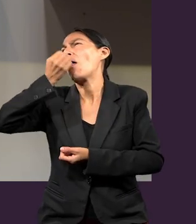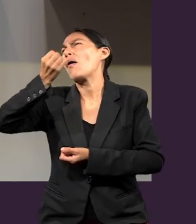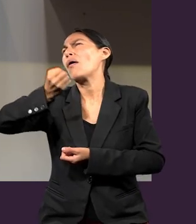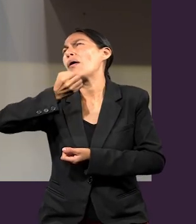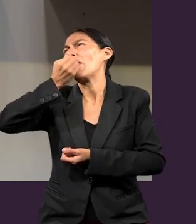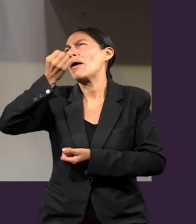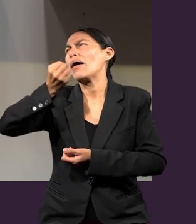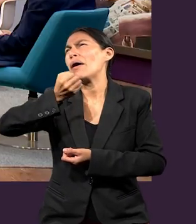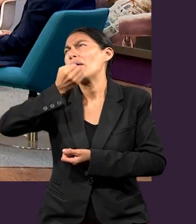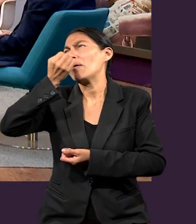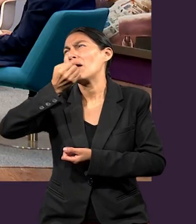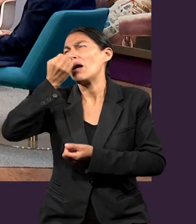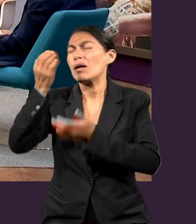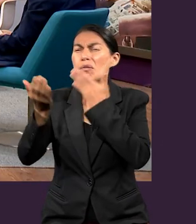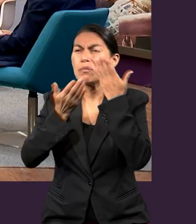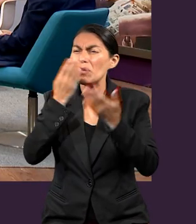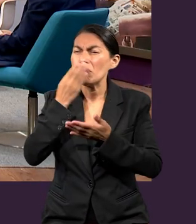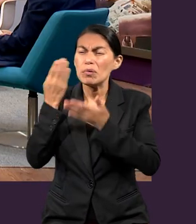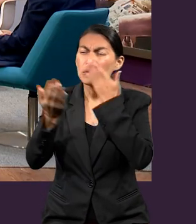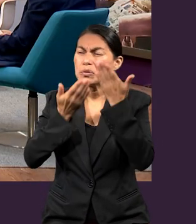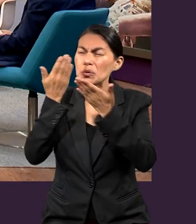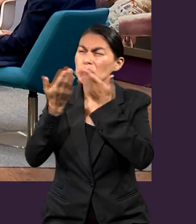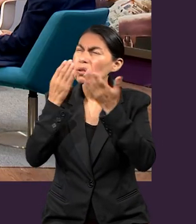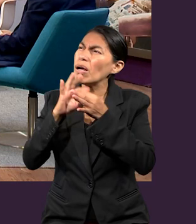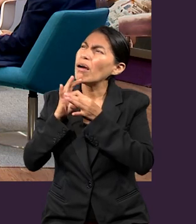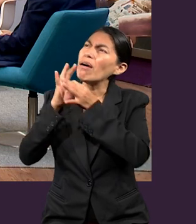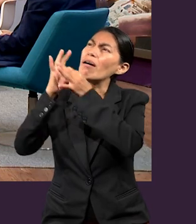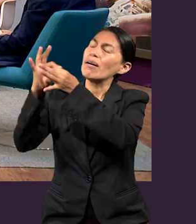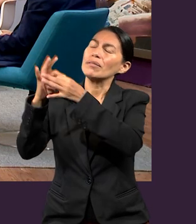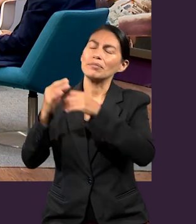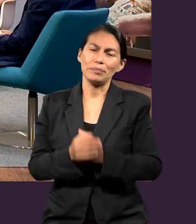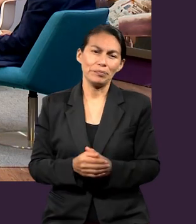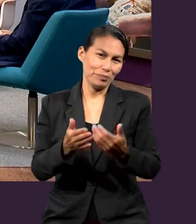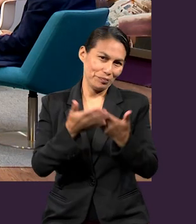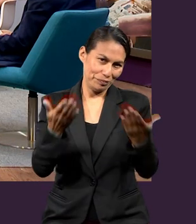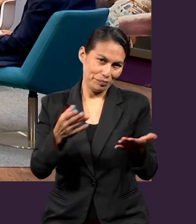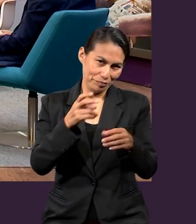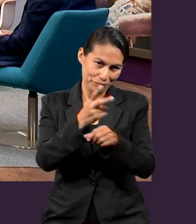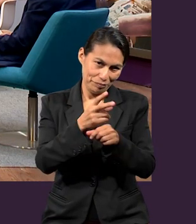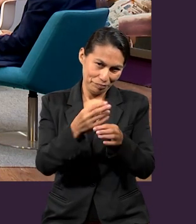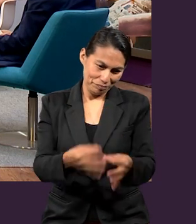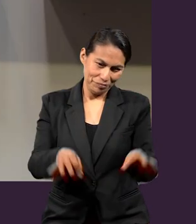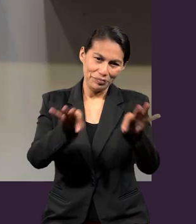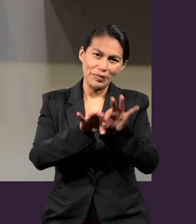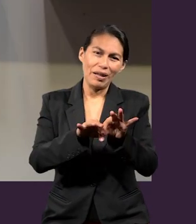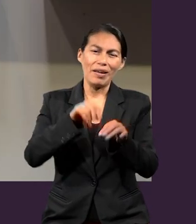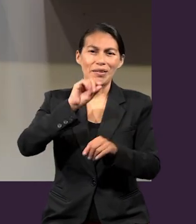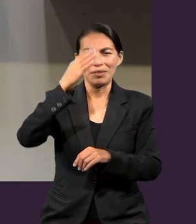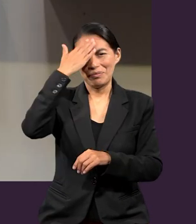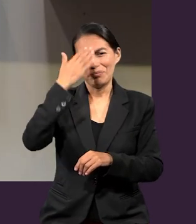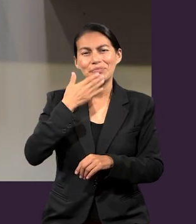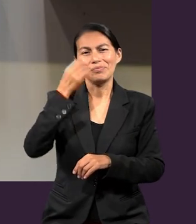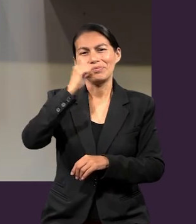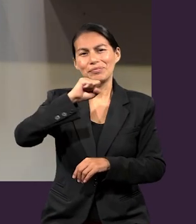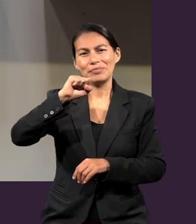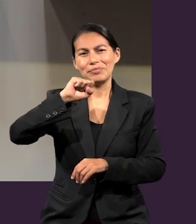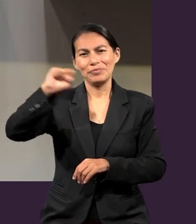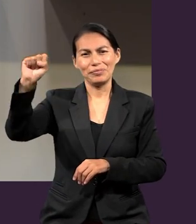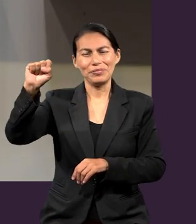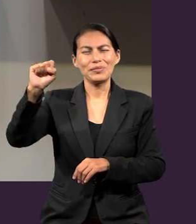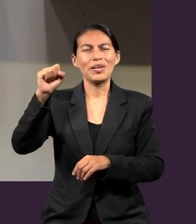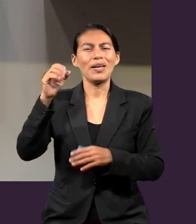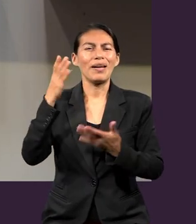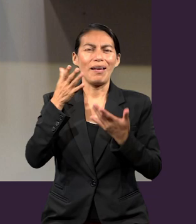en comunión con Dios. Pero para eso también es muy importante que podamos escuchar a los expertos. Así que vamos a escuchar al experto